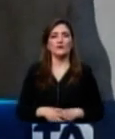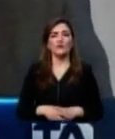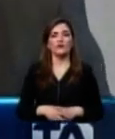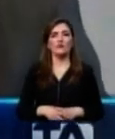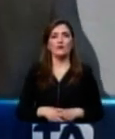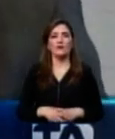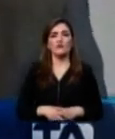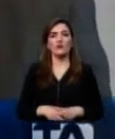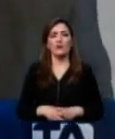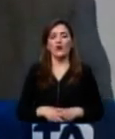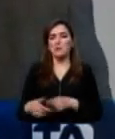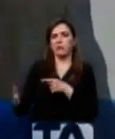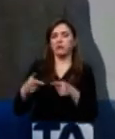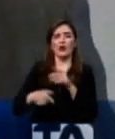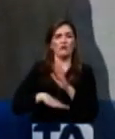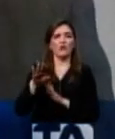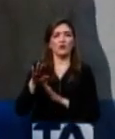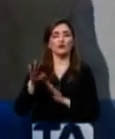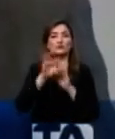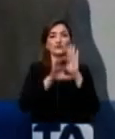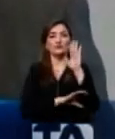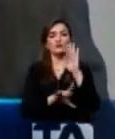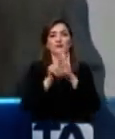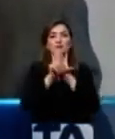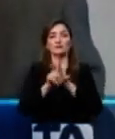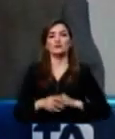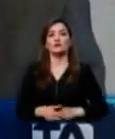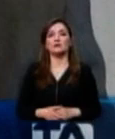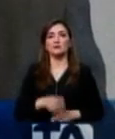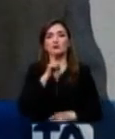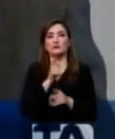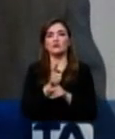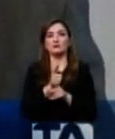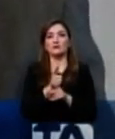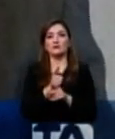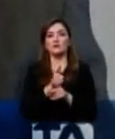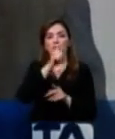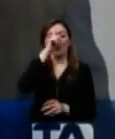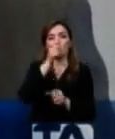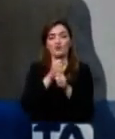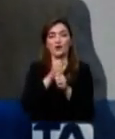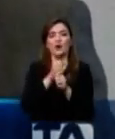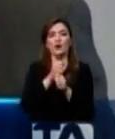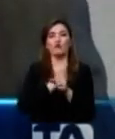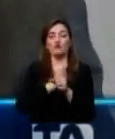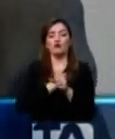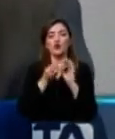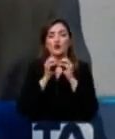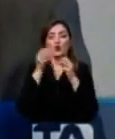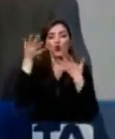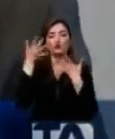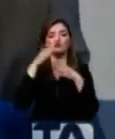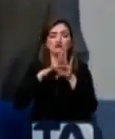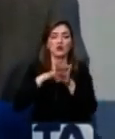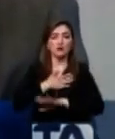mayores rupturas a la constitución ya las leyes y por eso siendo fiel a los principios de mi bancada yo